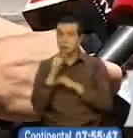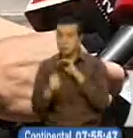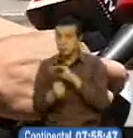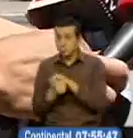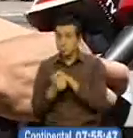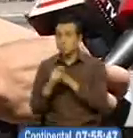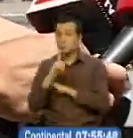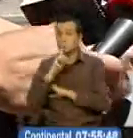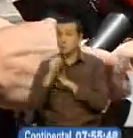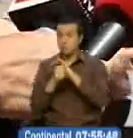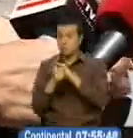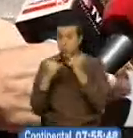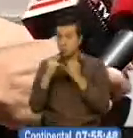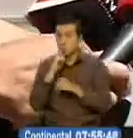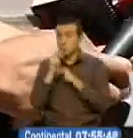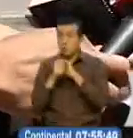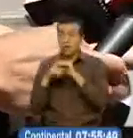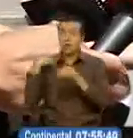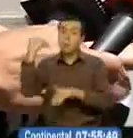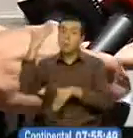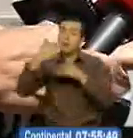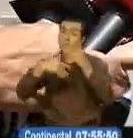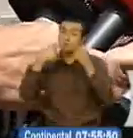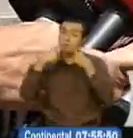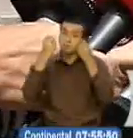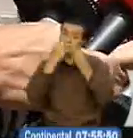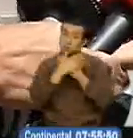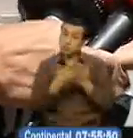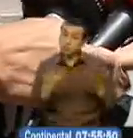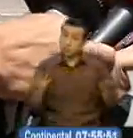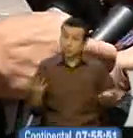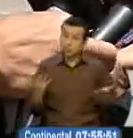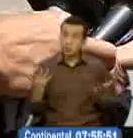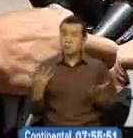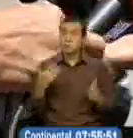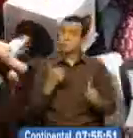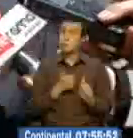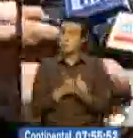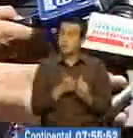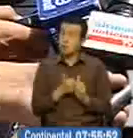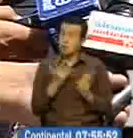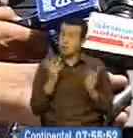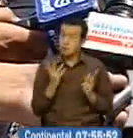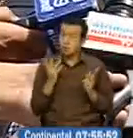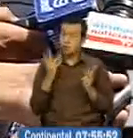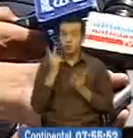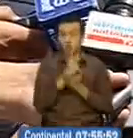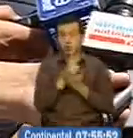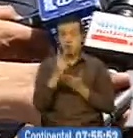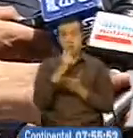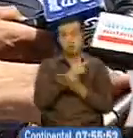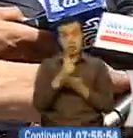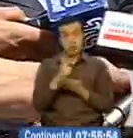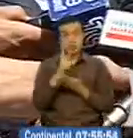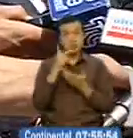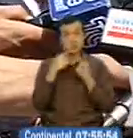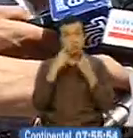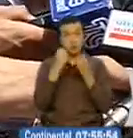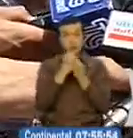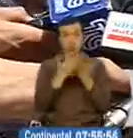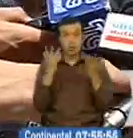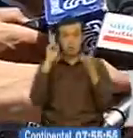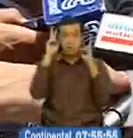de reserva será en algún momento público y no será dentro de mucho tiempo. Cuando en dos o tres semanas nos haga conocer